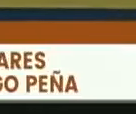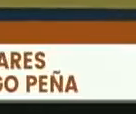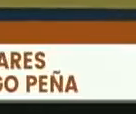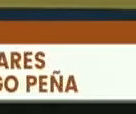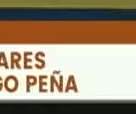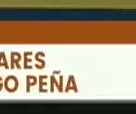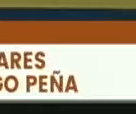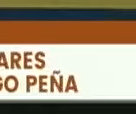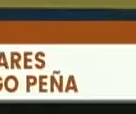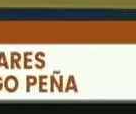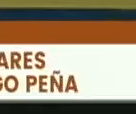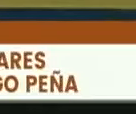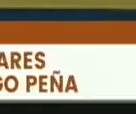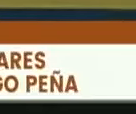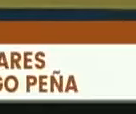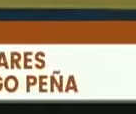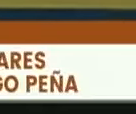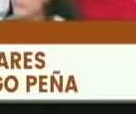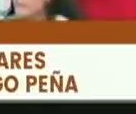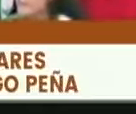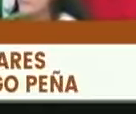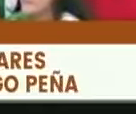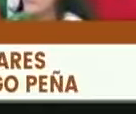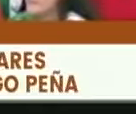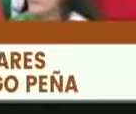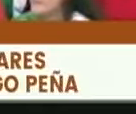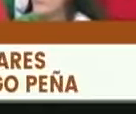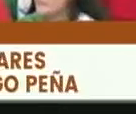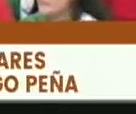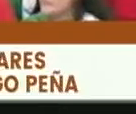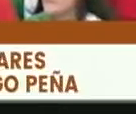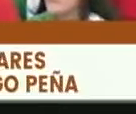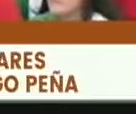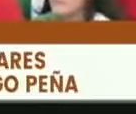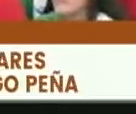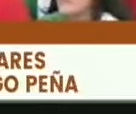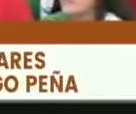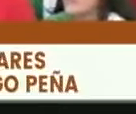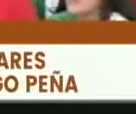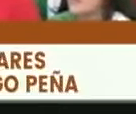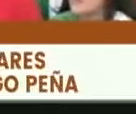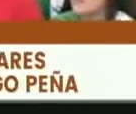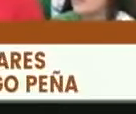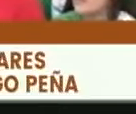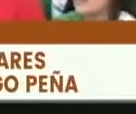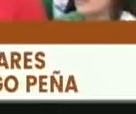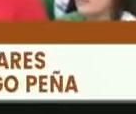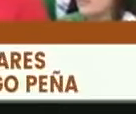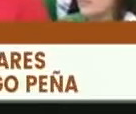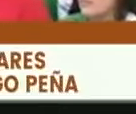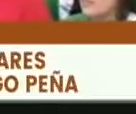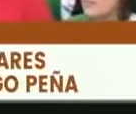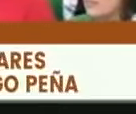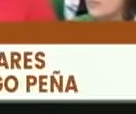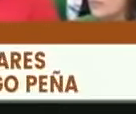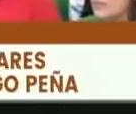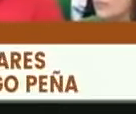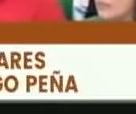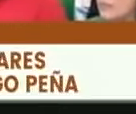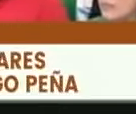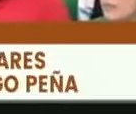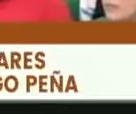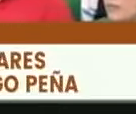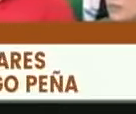los patriotas. Hay que buscar el llamado a la unidad también del resto de los compatriotas, y quiero